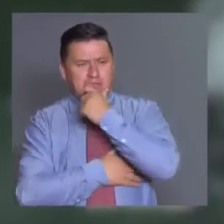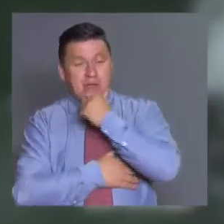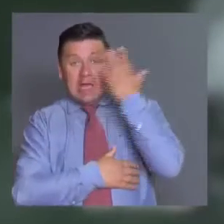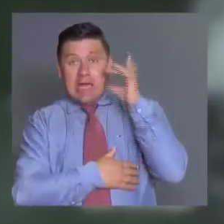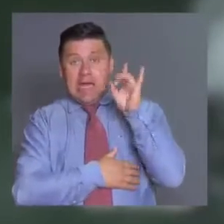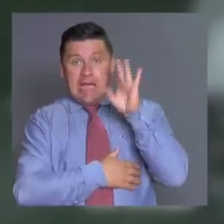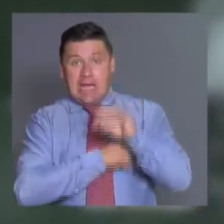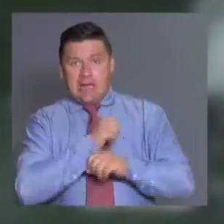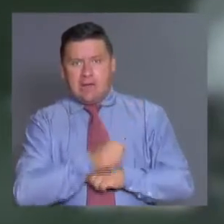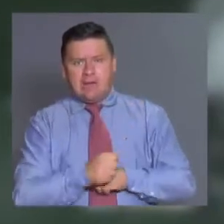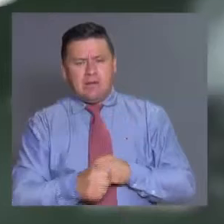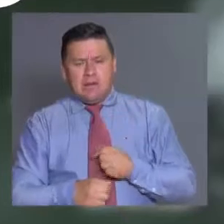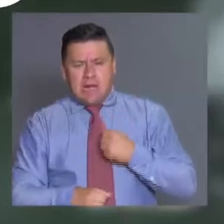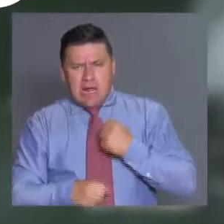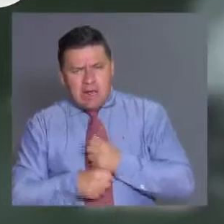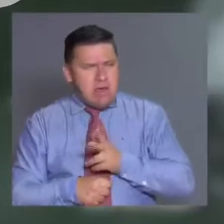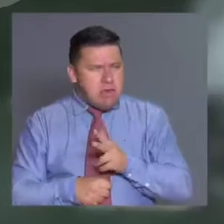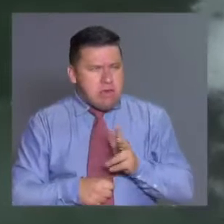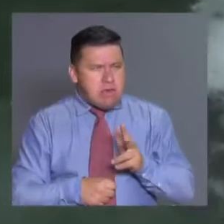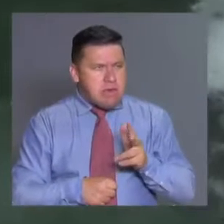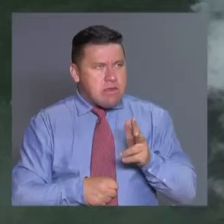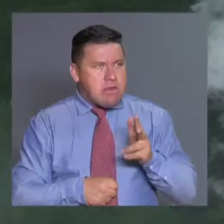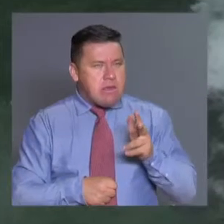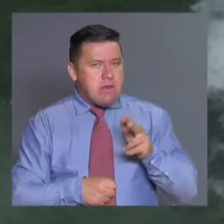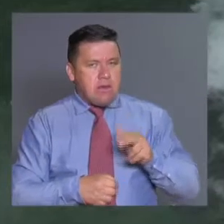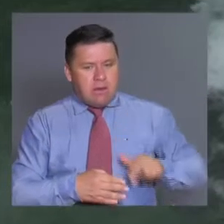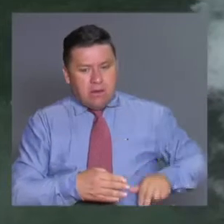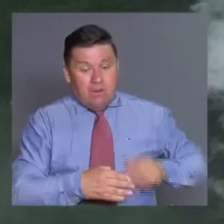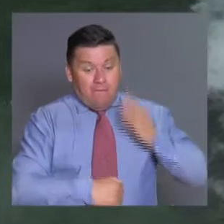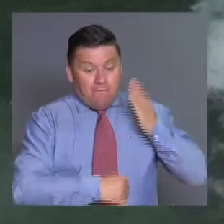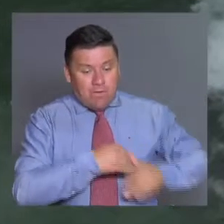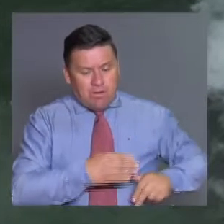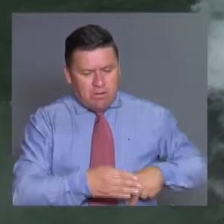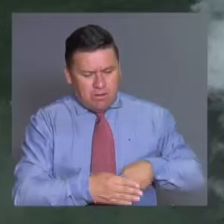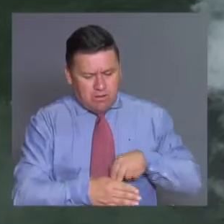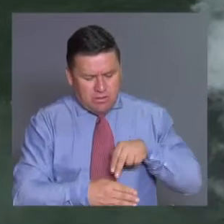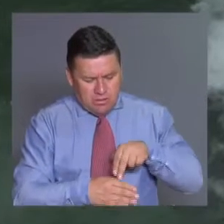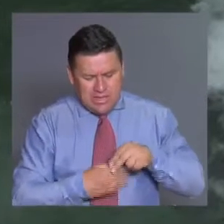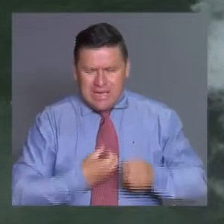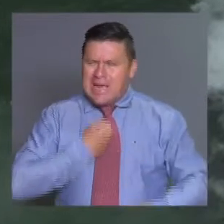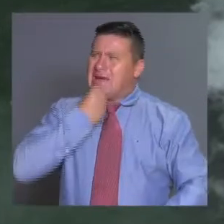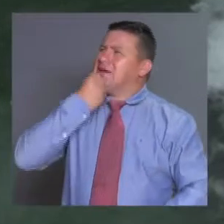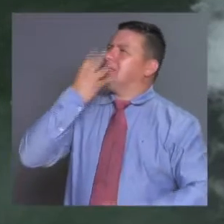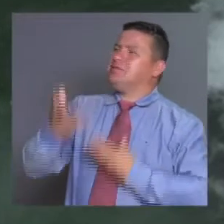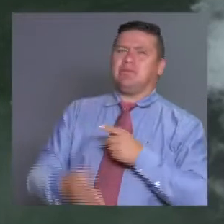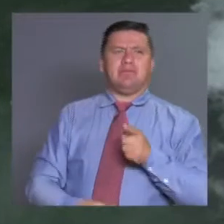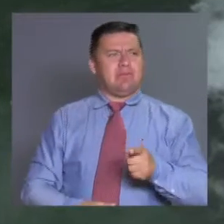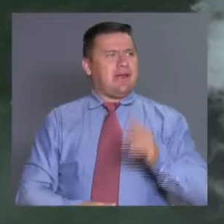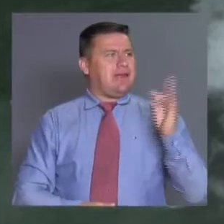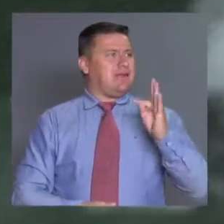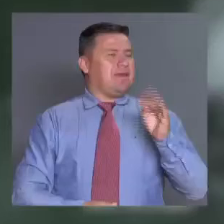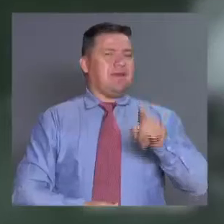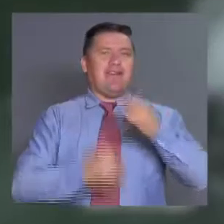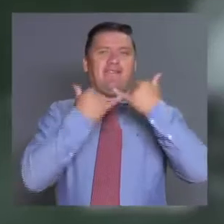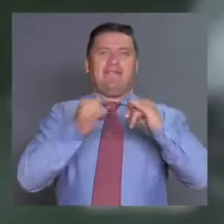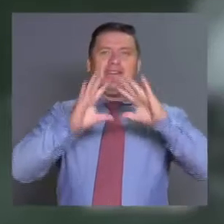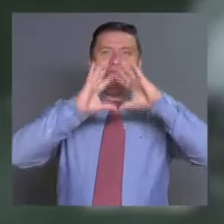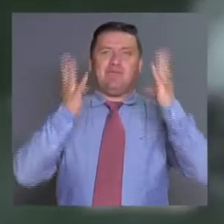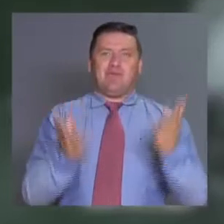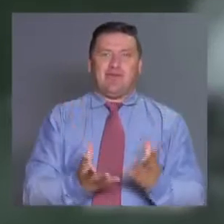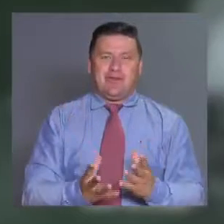hace 15 años recorrió el trayecto cuando llegó a la última cascada expreso aquí tío es el fin del